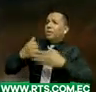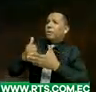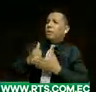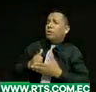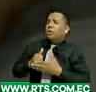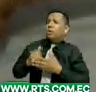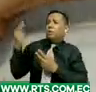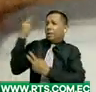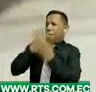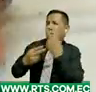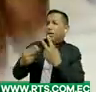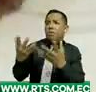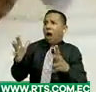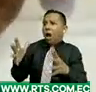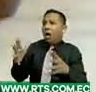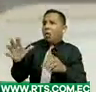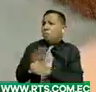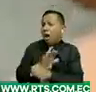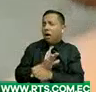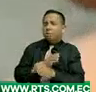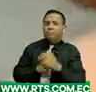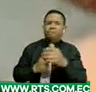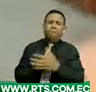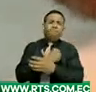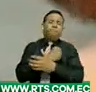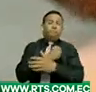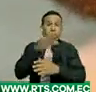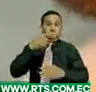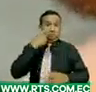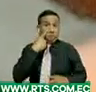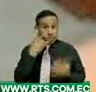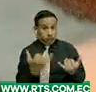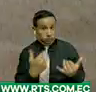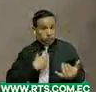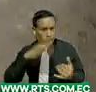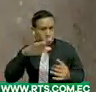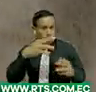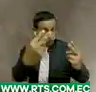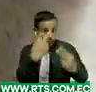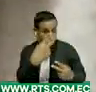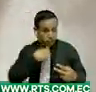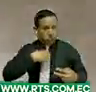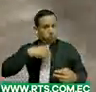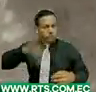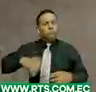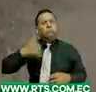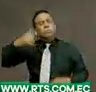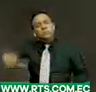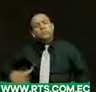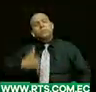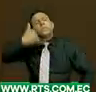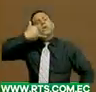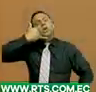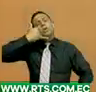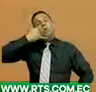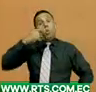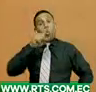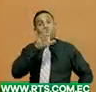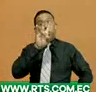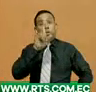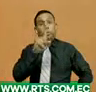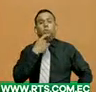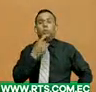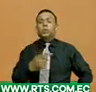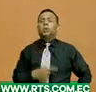evaluación. Para comprobar lo que dijo, hizo la llamada delante de nuestro equipo periodístico y obtuvo la respuesta de siempre. Gracias por la espera.